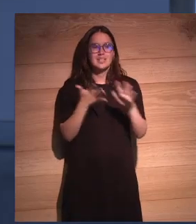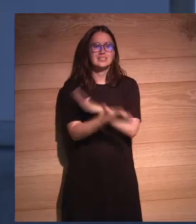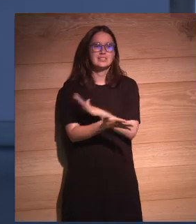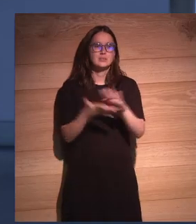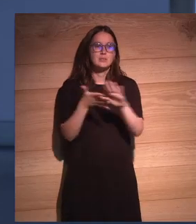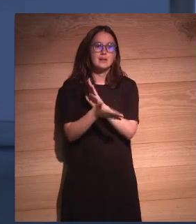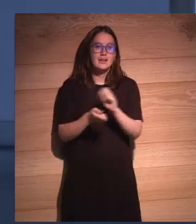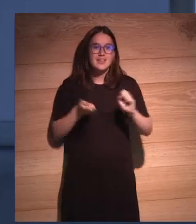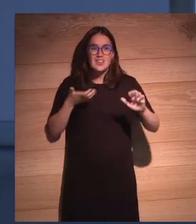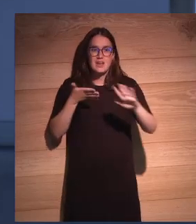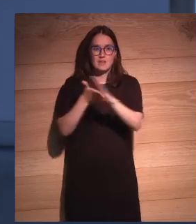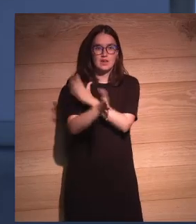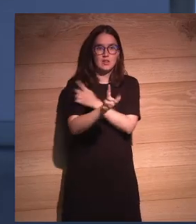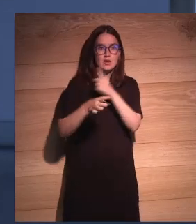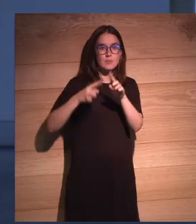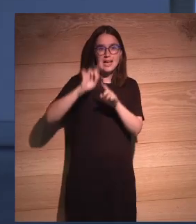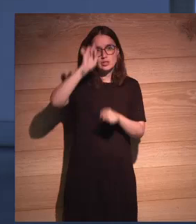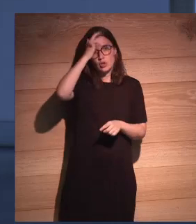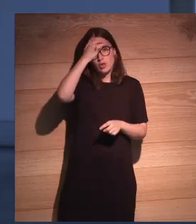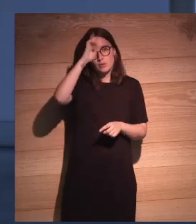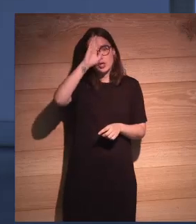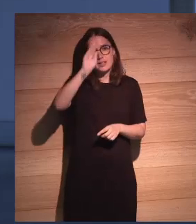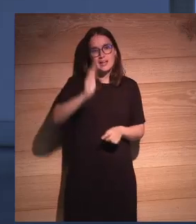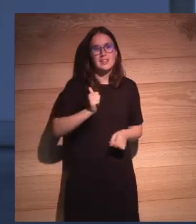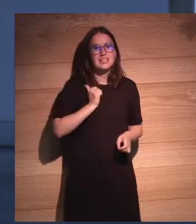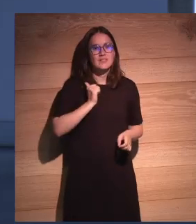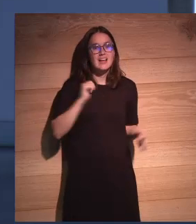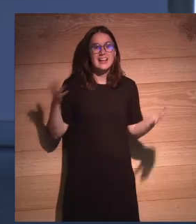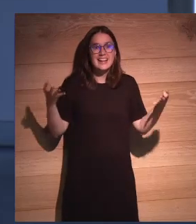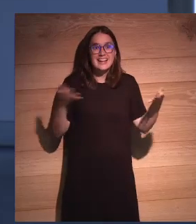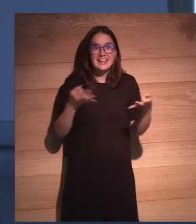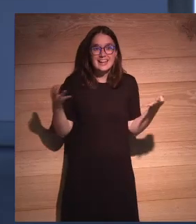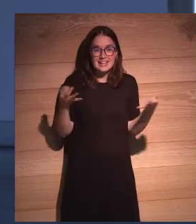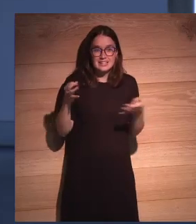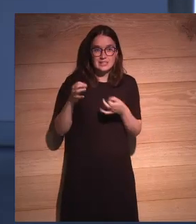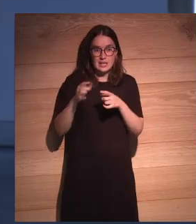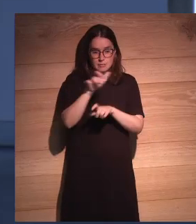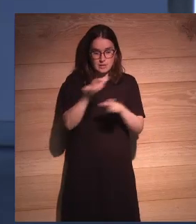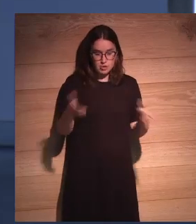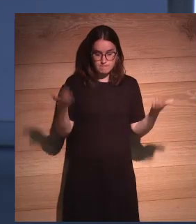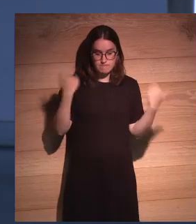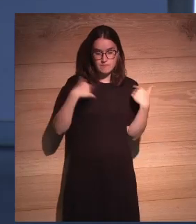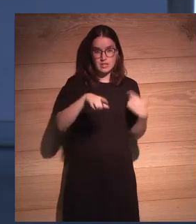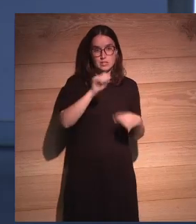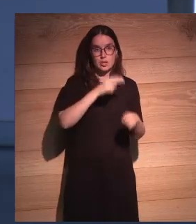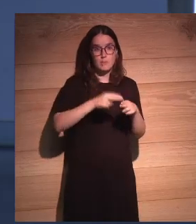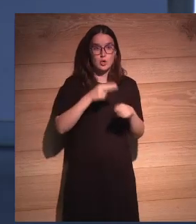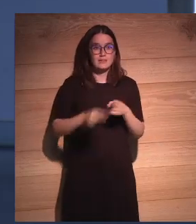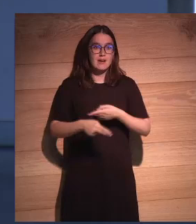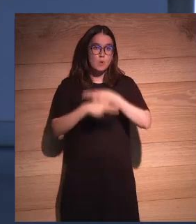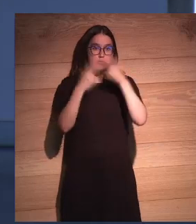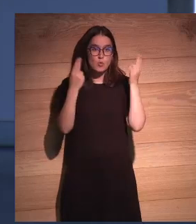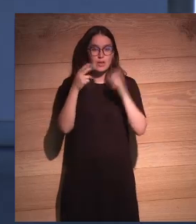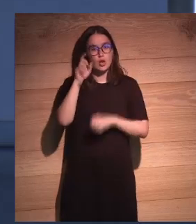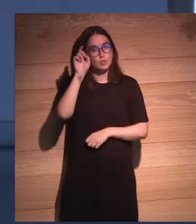explicar las definiciones y los conceptos sobre inteligencia artificial que los que tienen que tomar las decisiones en política pública,